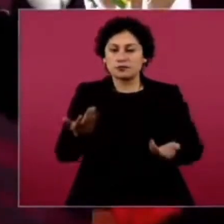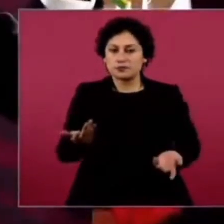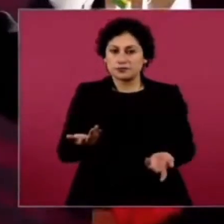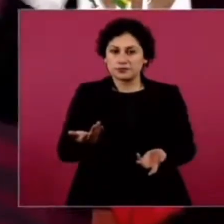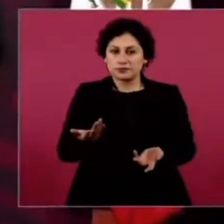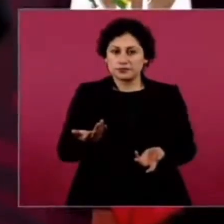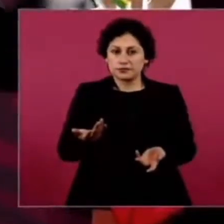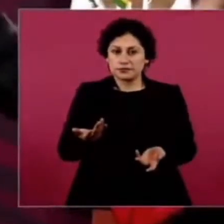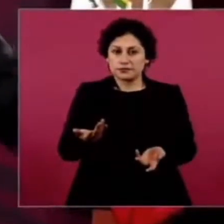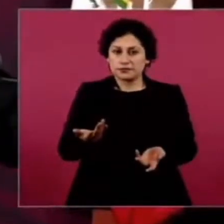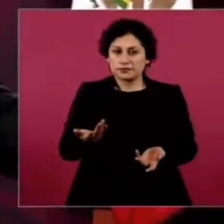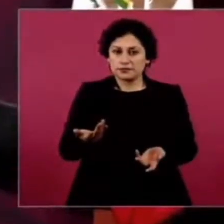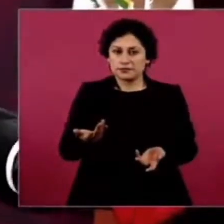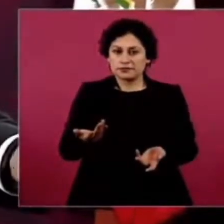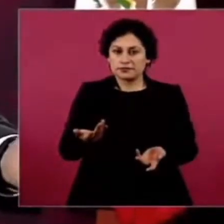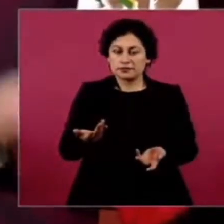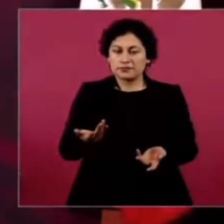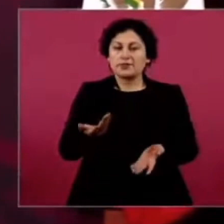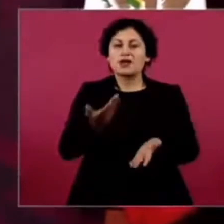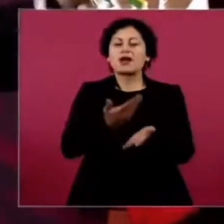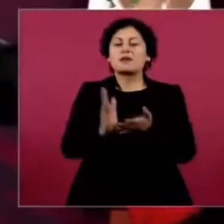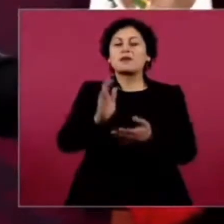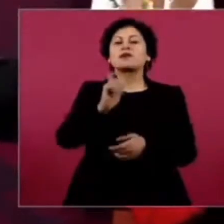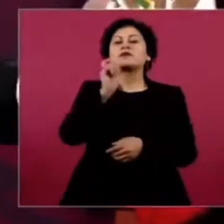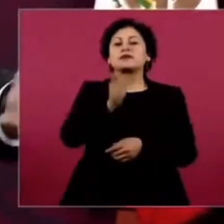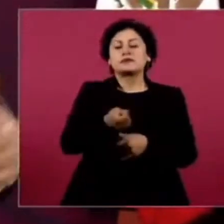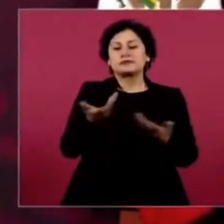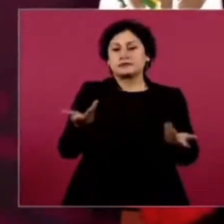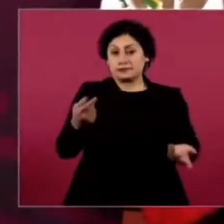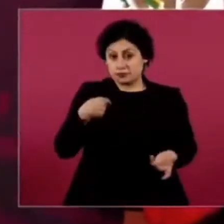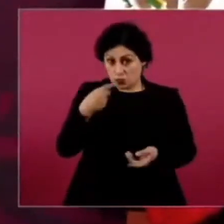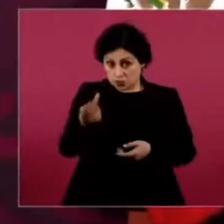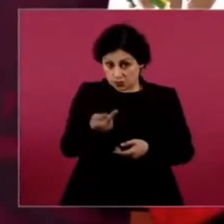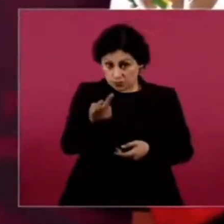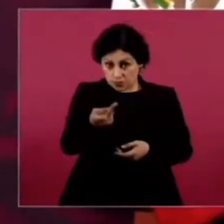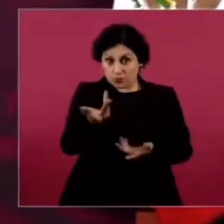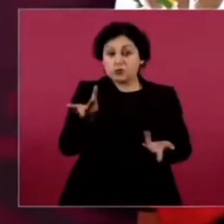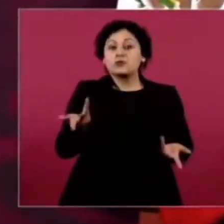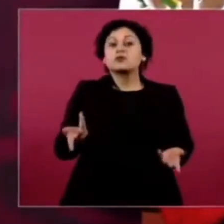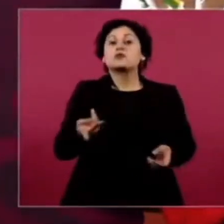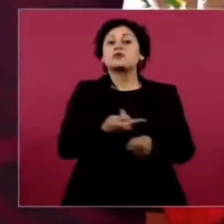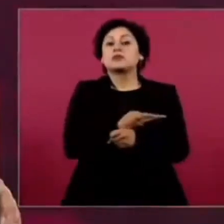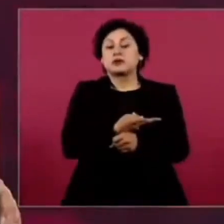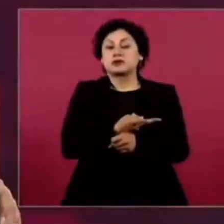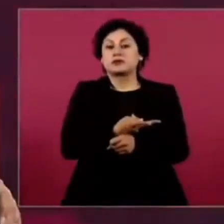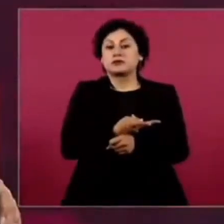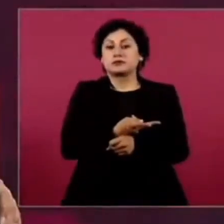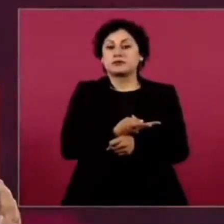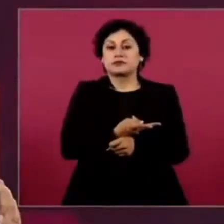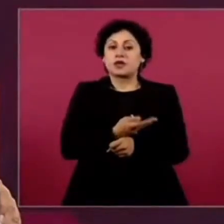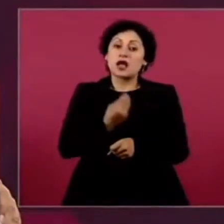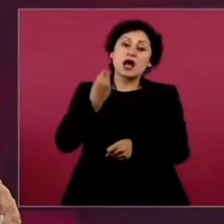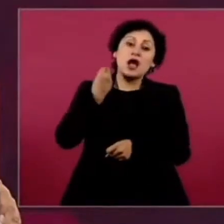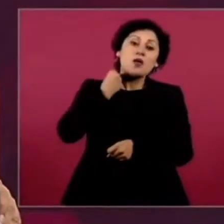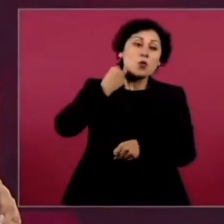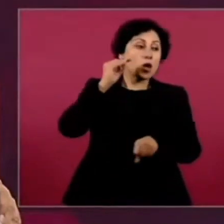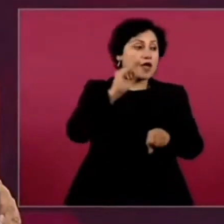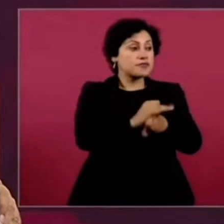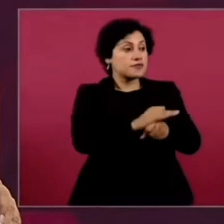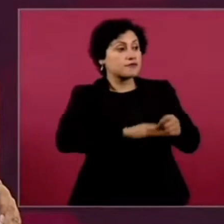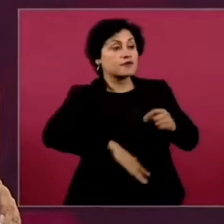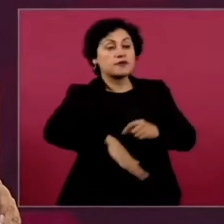Además, ¿qué hacen para tener abogados defensores del pueblo?